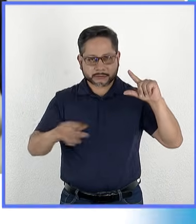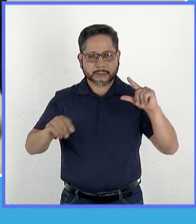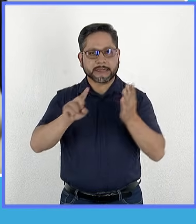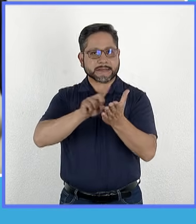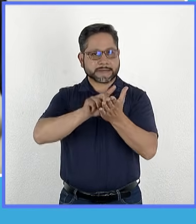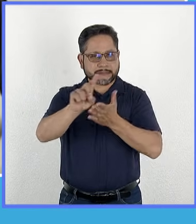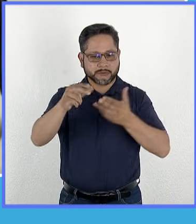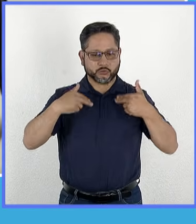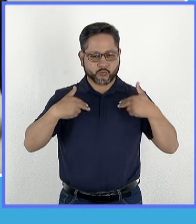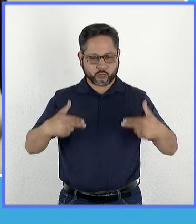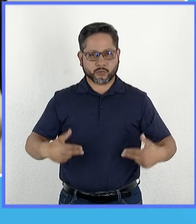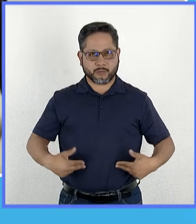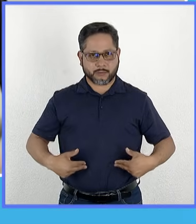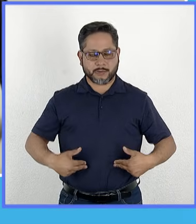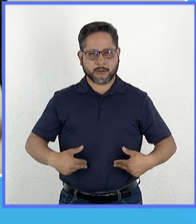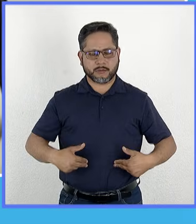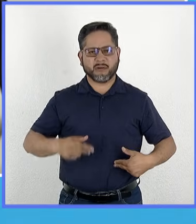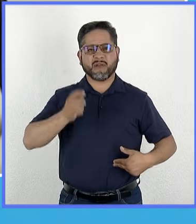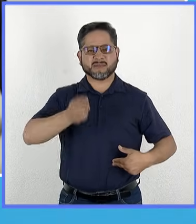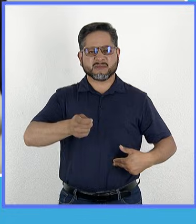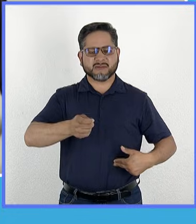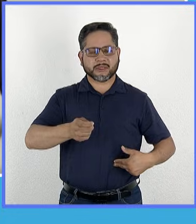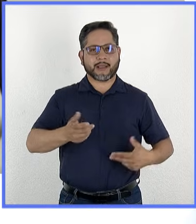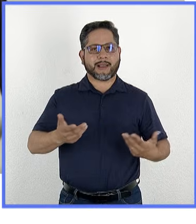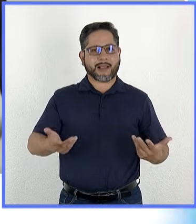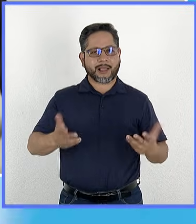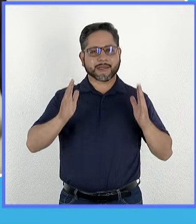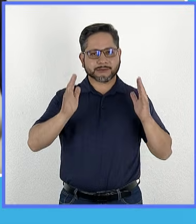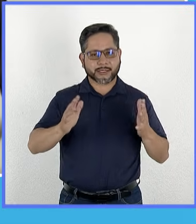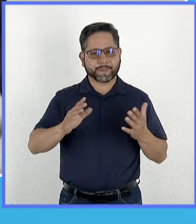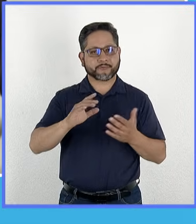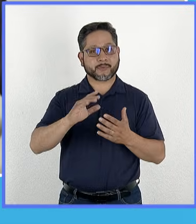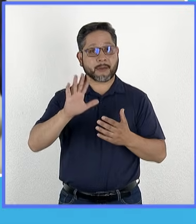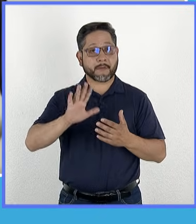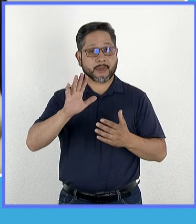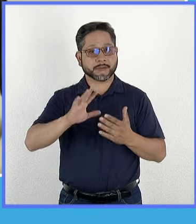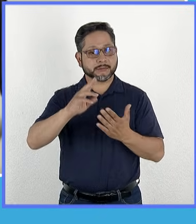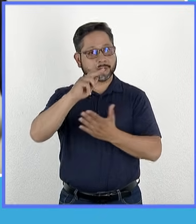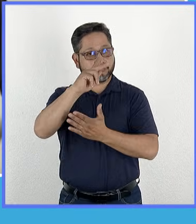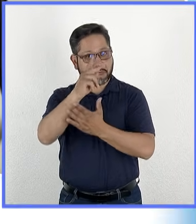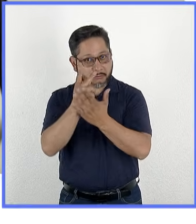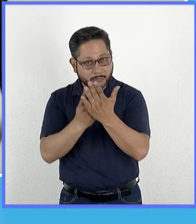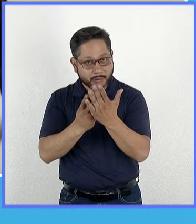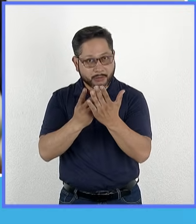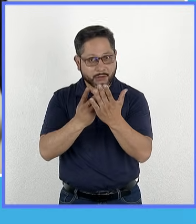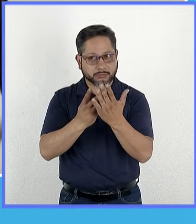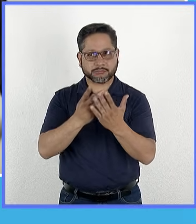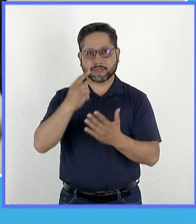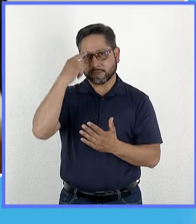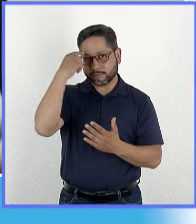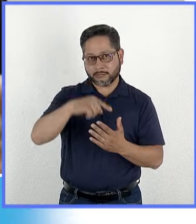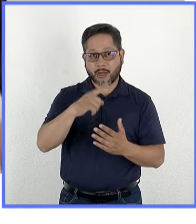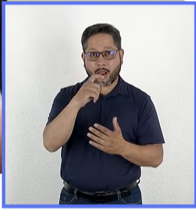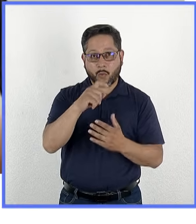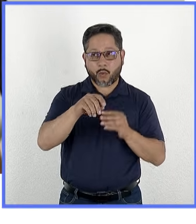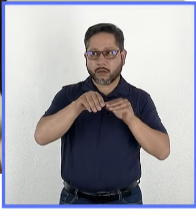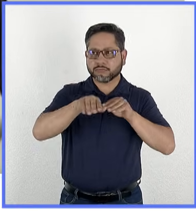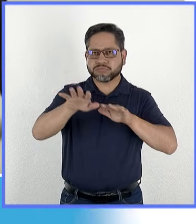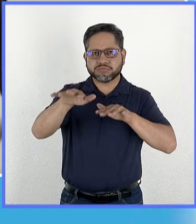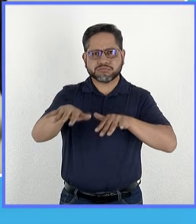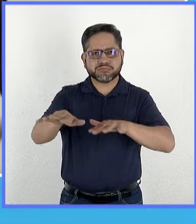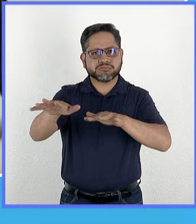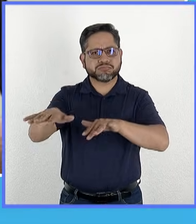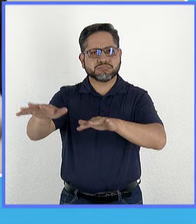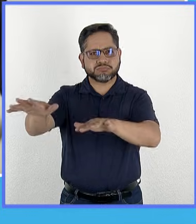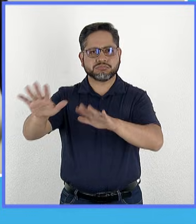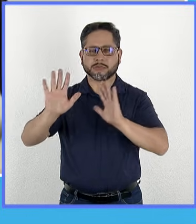la Sustentabilidad, que le da pie a un Plan Nacional Hídrico. Y esto es bien importante comentarlo porque es el arrope administrativo y legal que le da